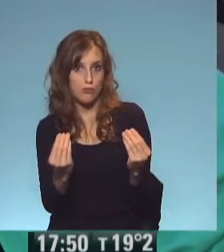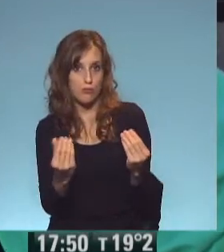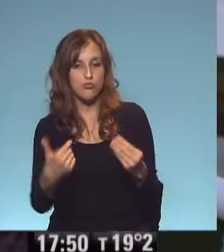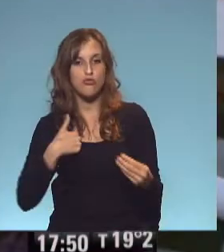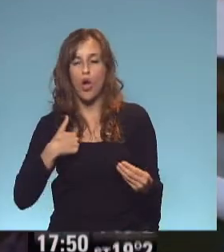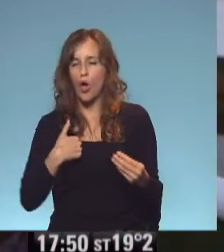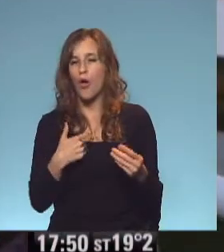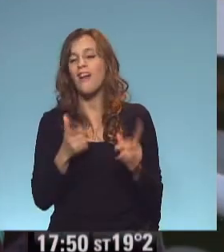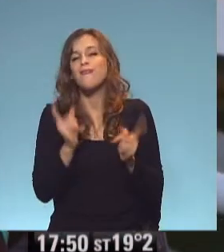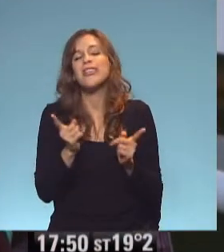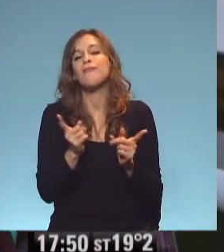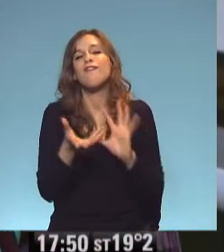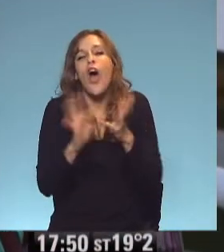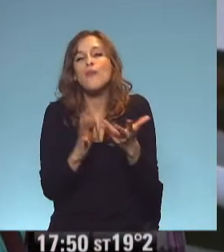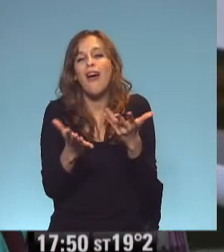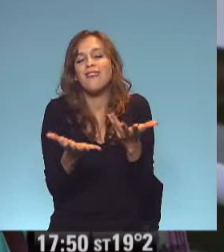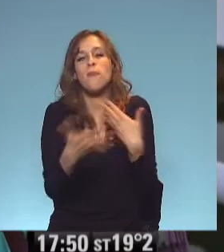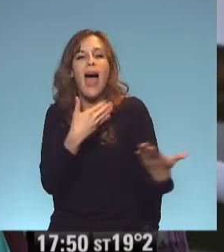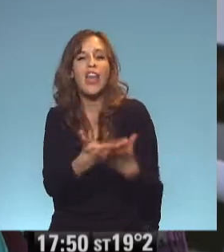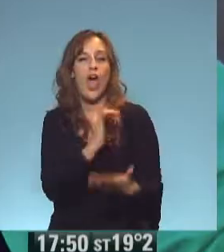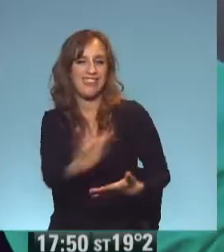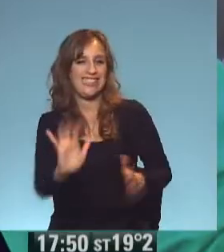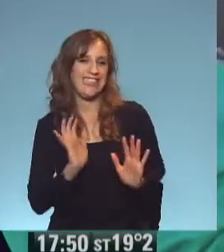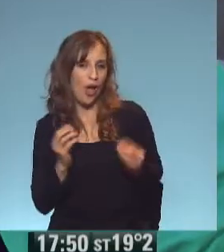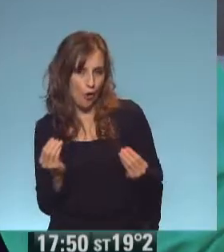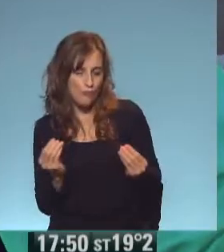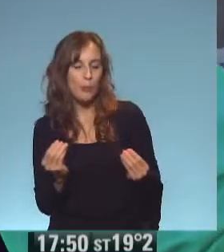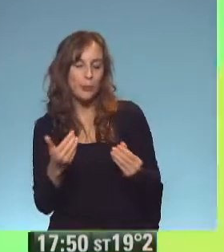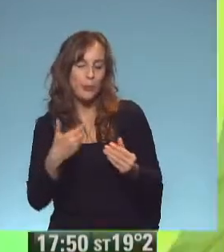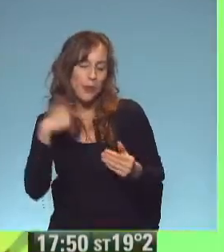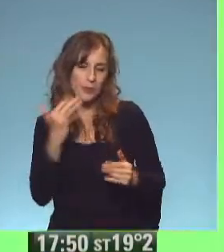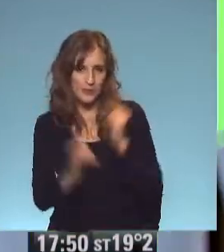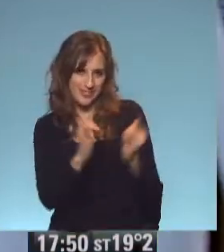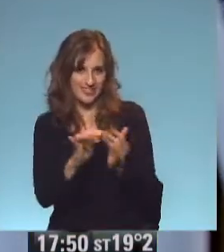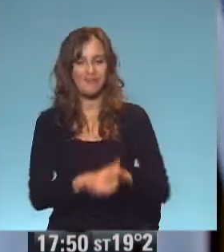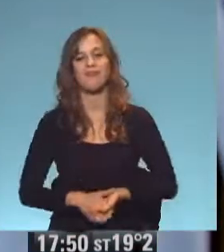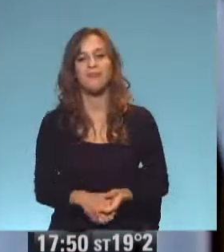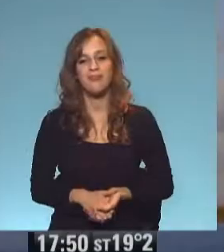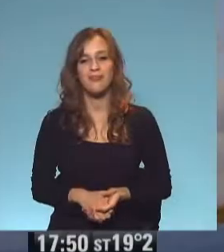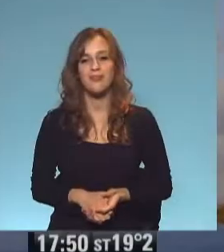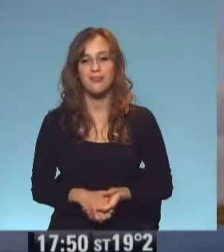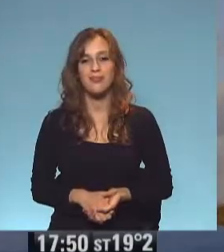entender. Exactamente, las señales son internacionales y mientras las hagas abajo del agua, te vas a poder comunicar.